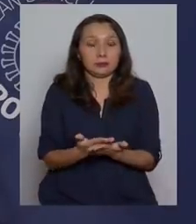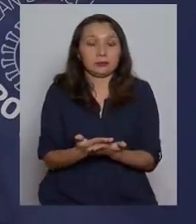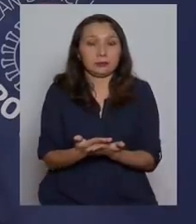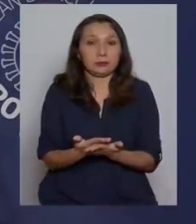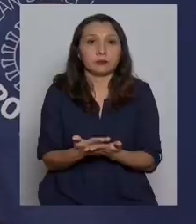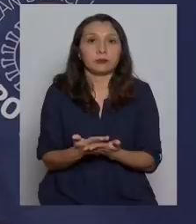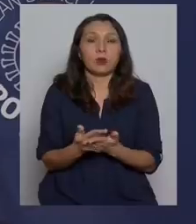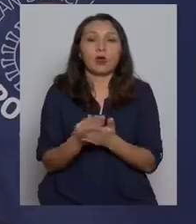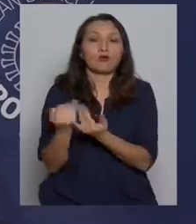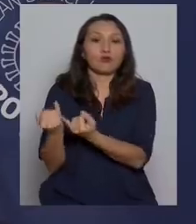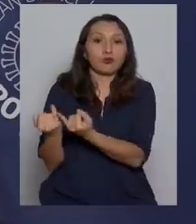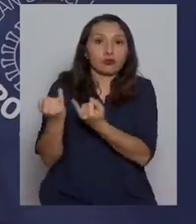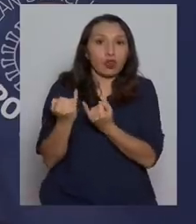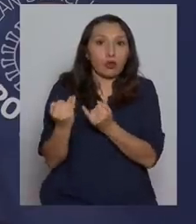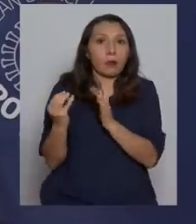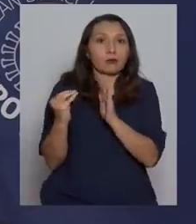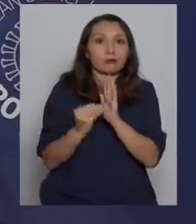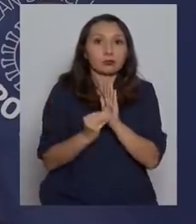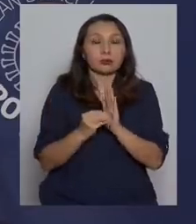han notificado